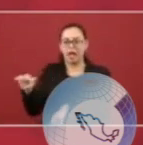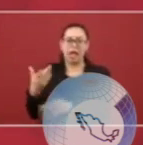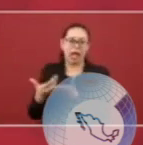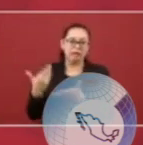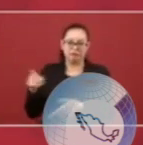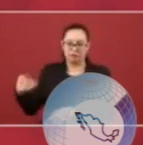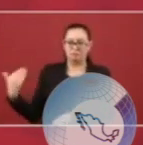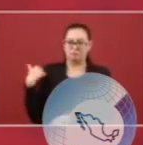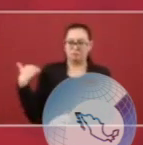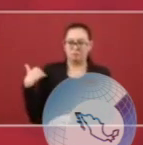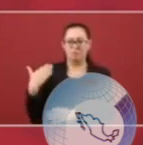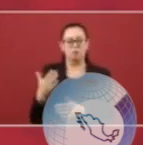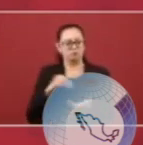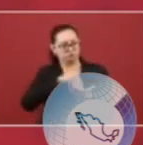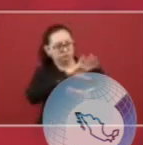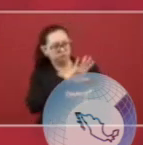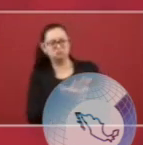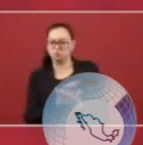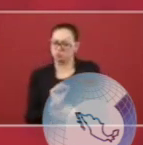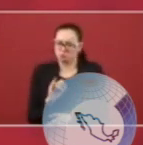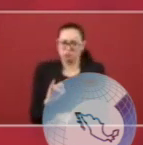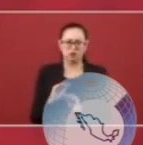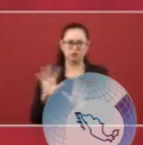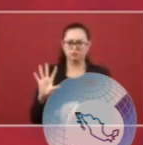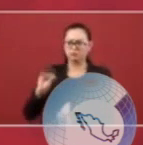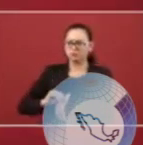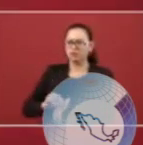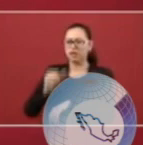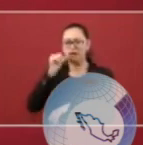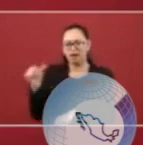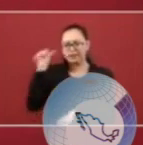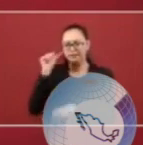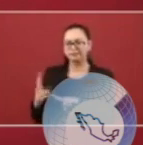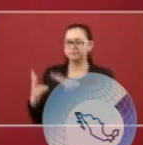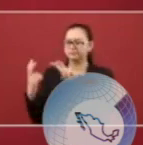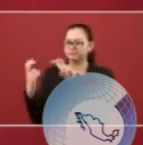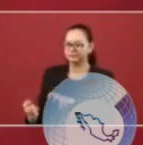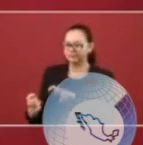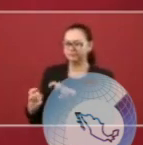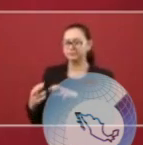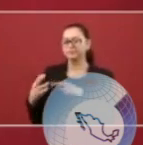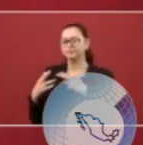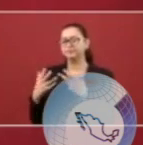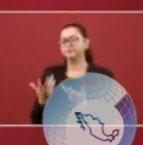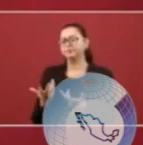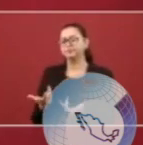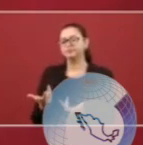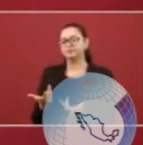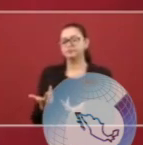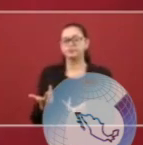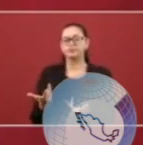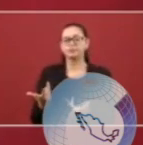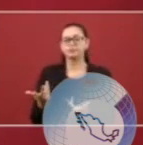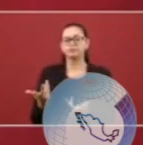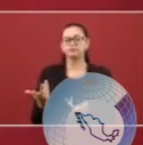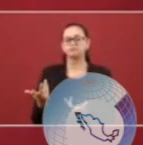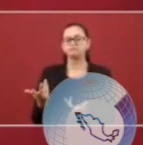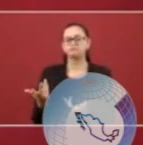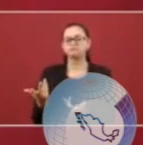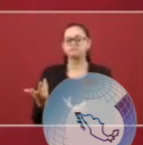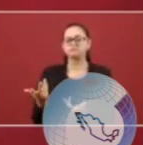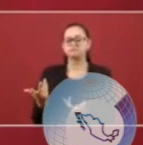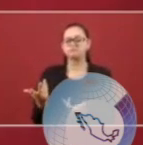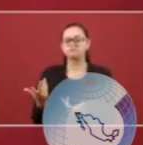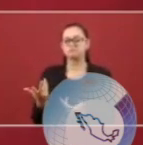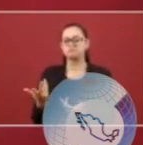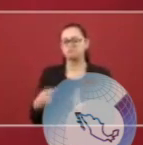este se le concedió lo vi ayer d lo que le